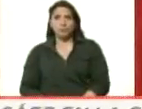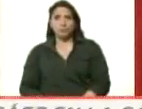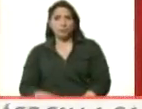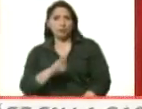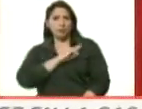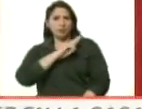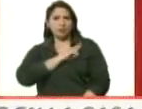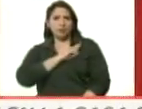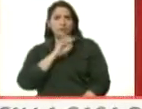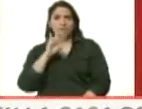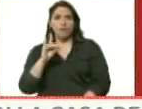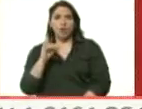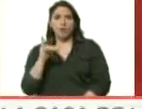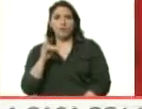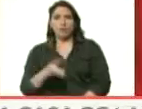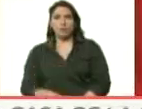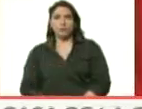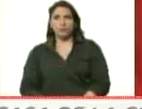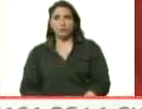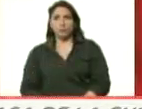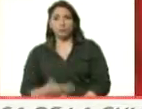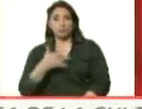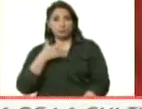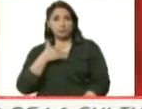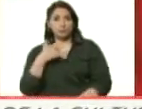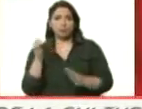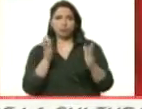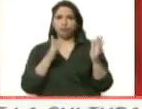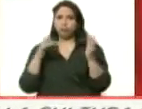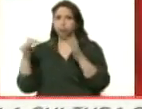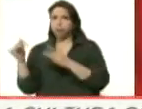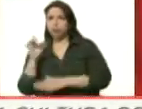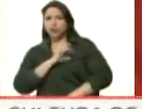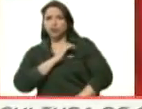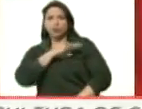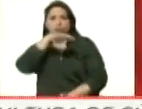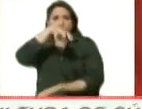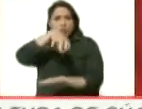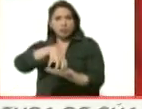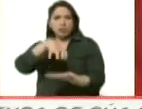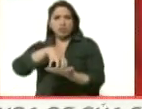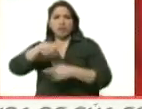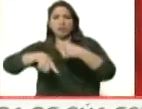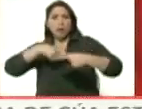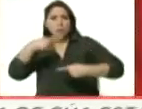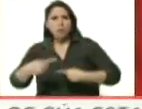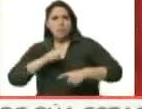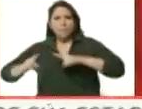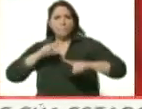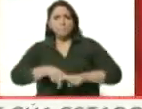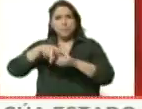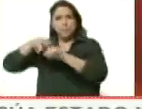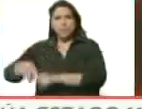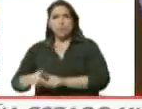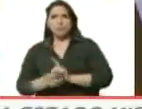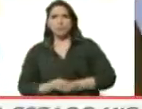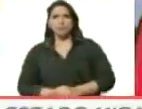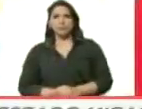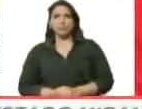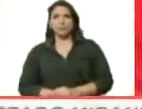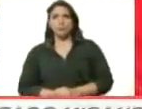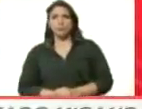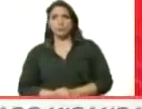racistas de Bolivia. Se siente la brisa en Chile después de los dictadores, de